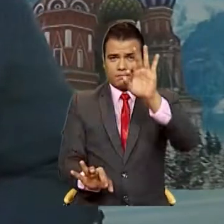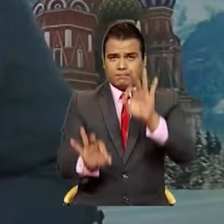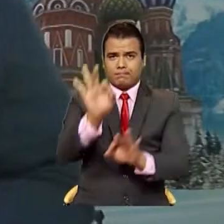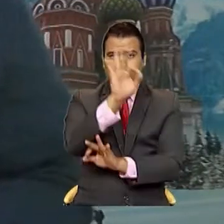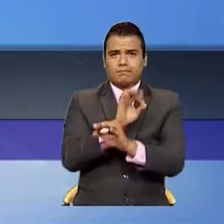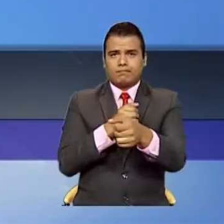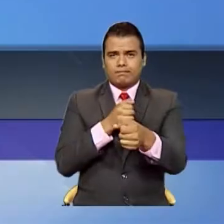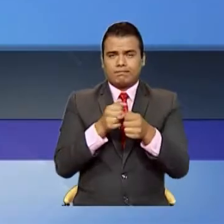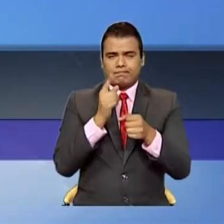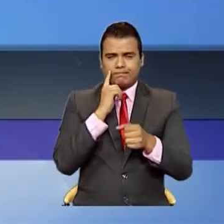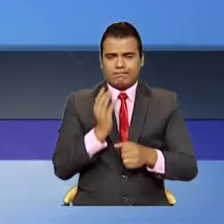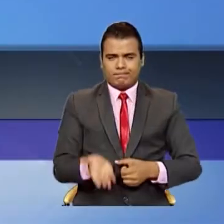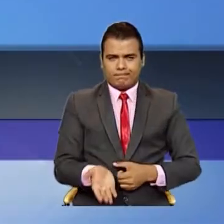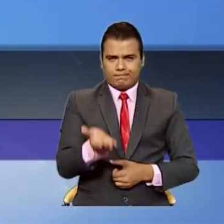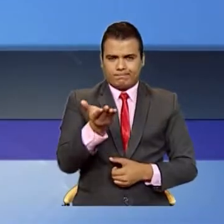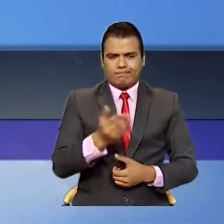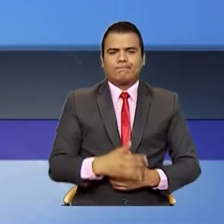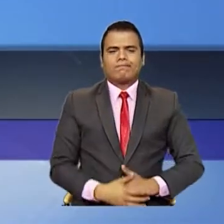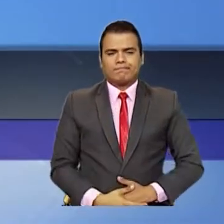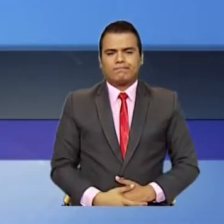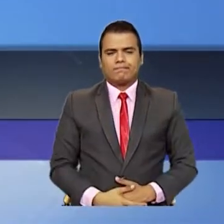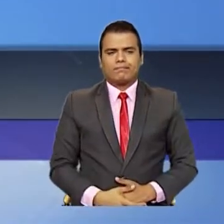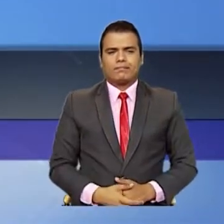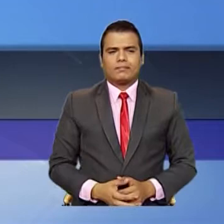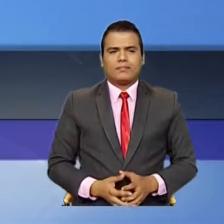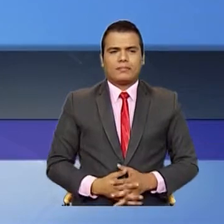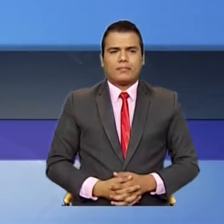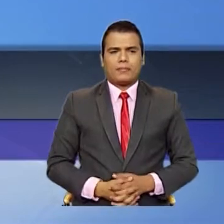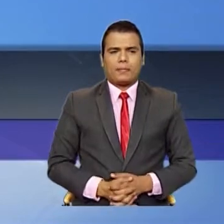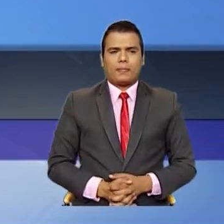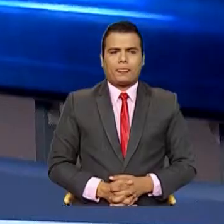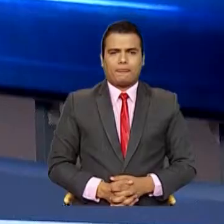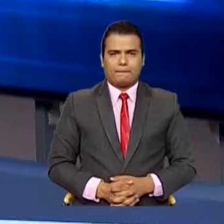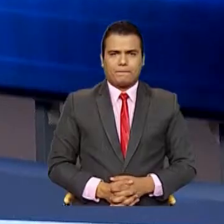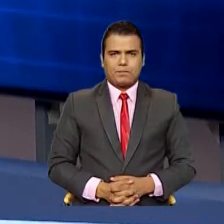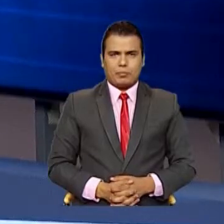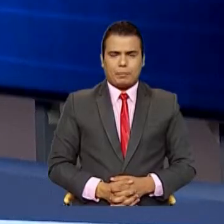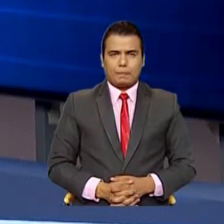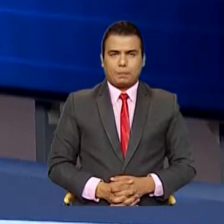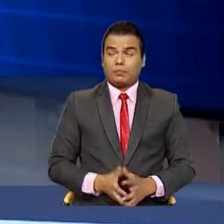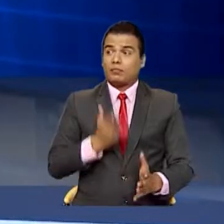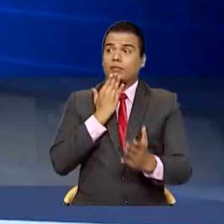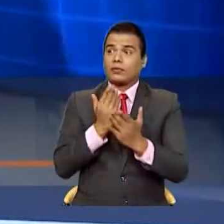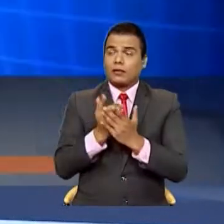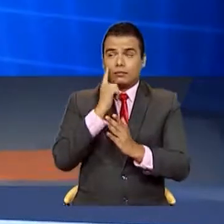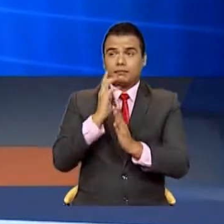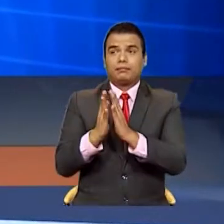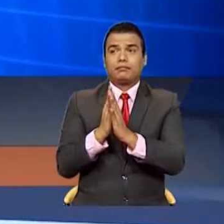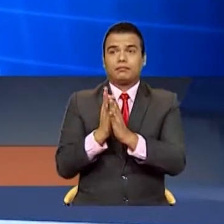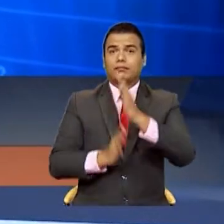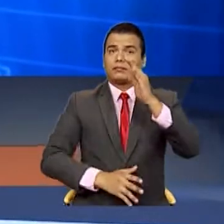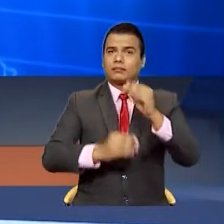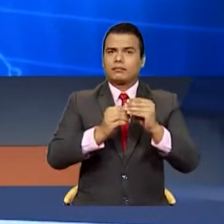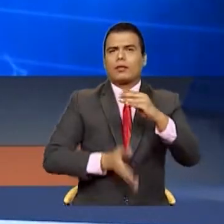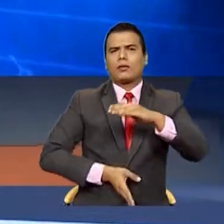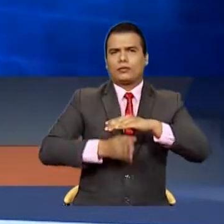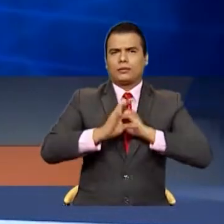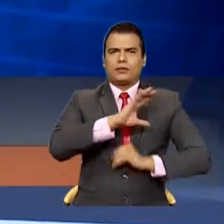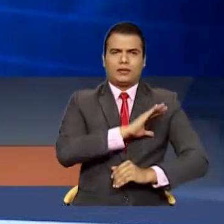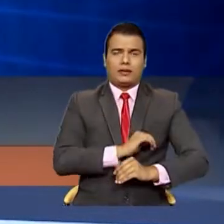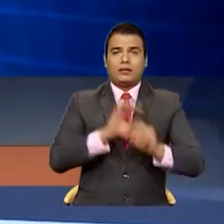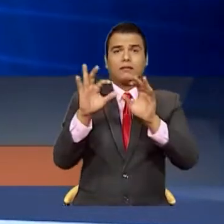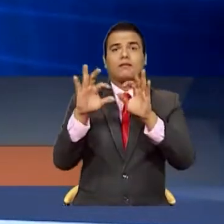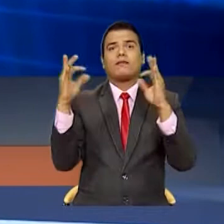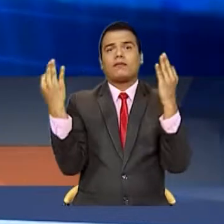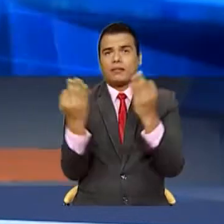Olave, Camilo Fajardo, Telepacífico Noticias, más cerca de la región. Gracias, Camilo. Y continuamos en Cali, donde dos